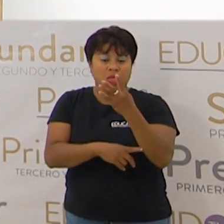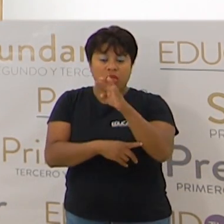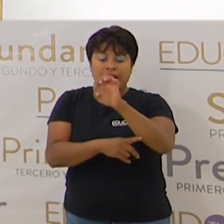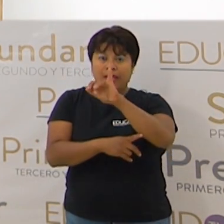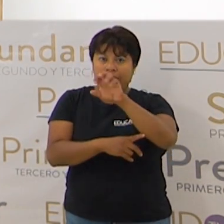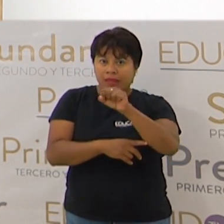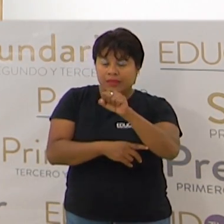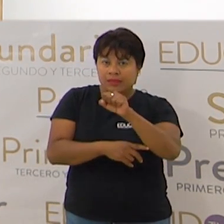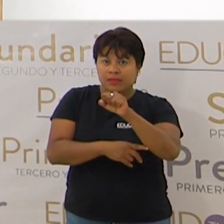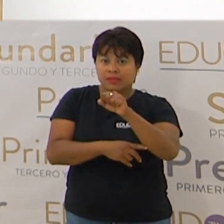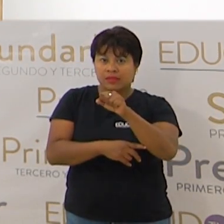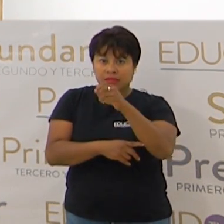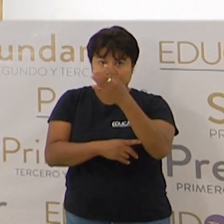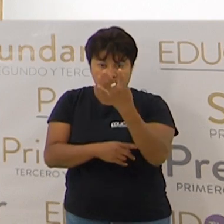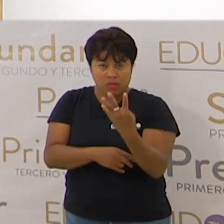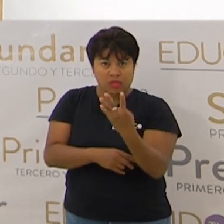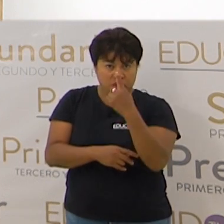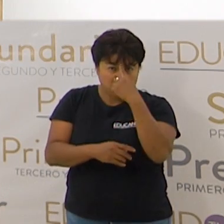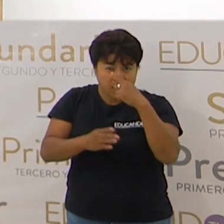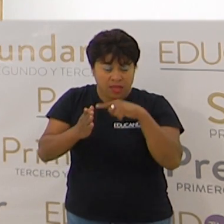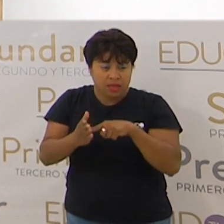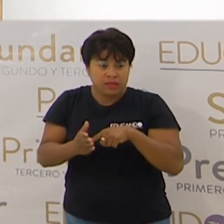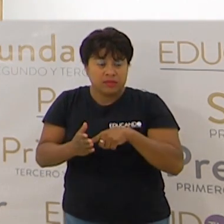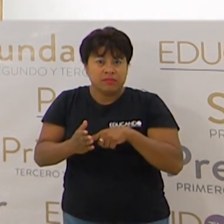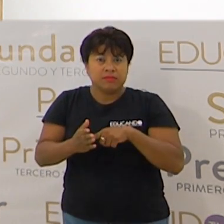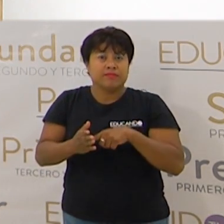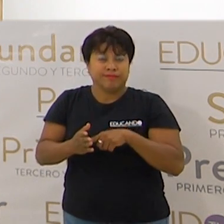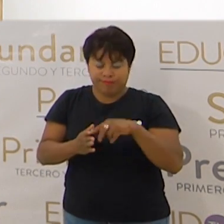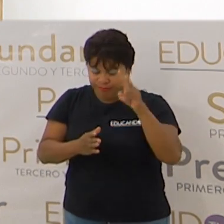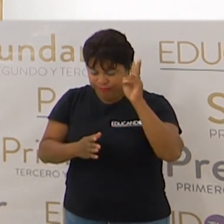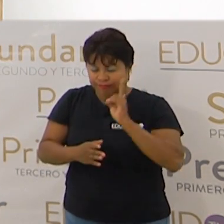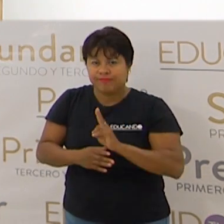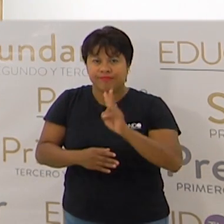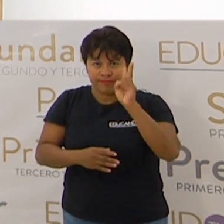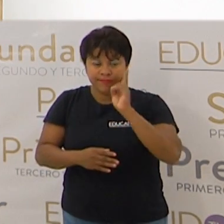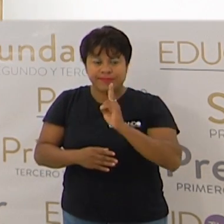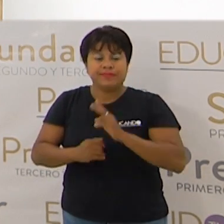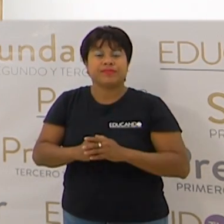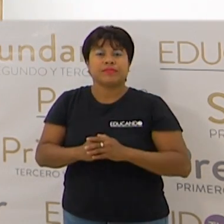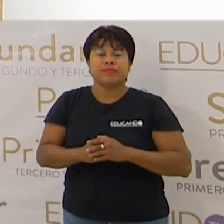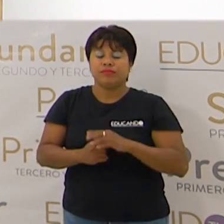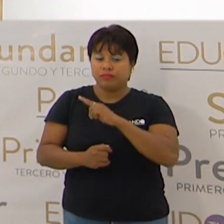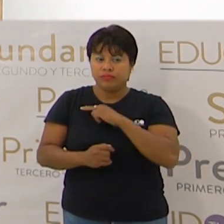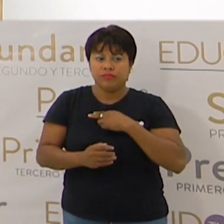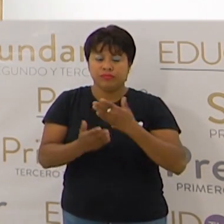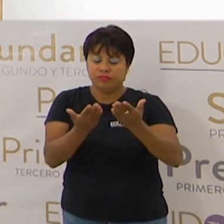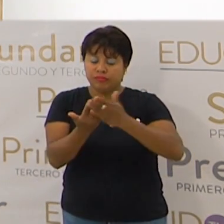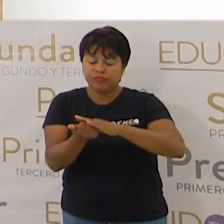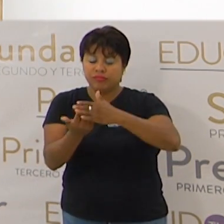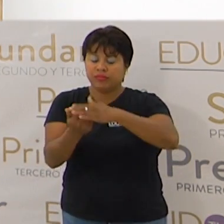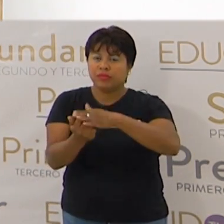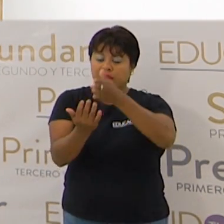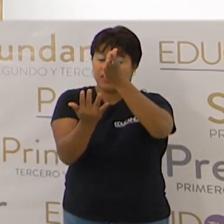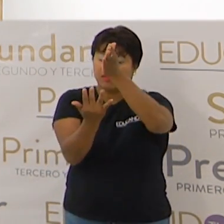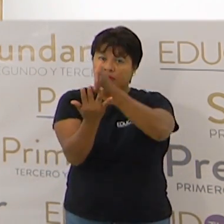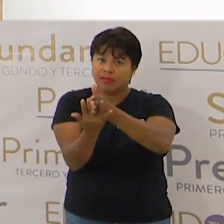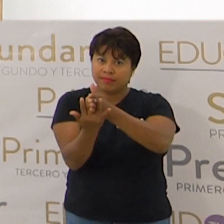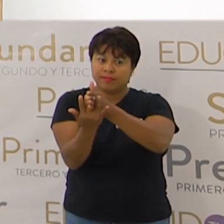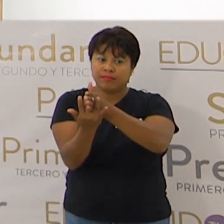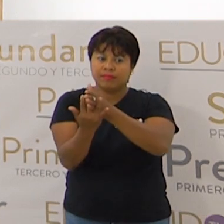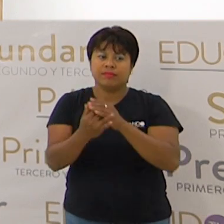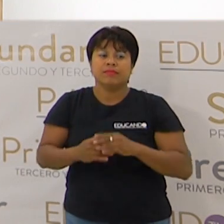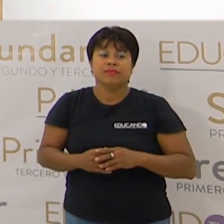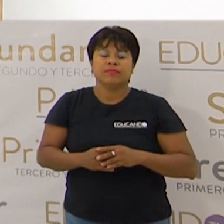4 ejes de simetría. ¿Crees? Pues vamos a ver, ¿sí? Lo dividimos a la mitad